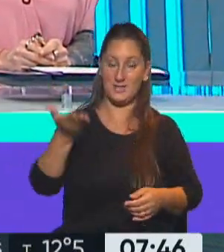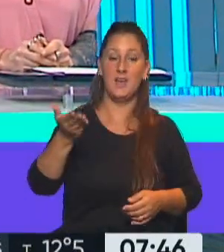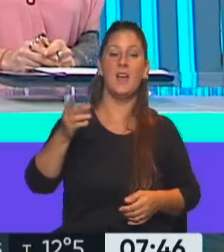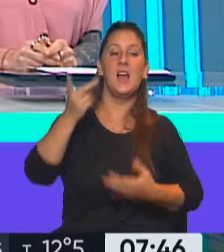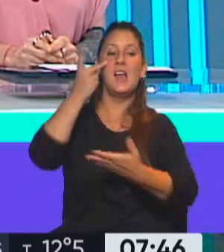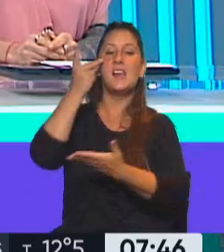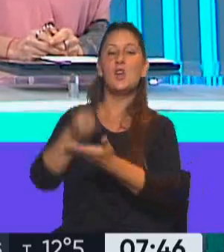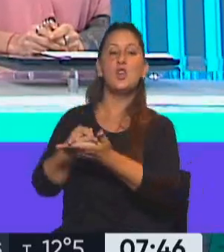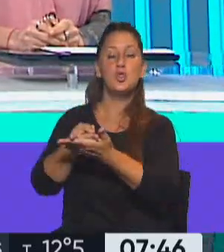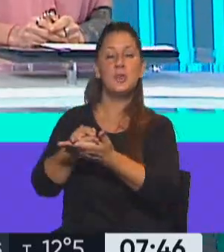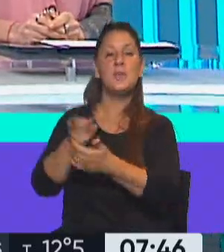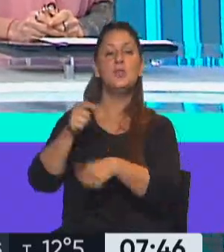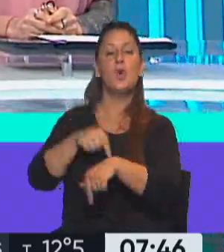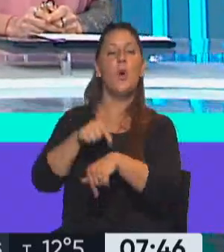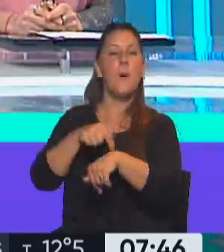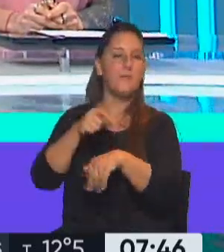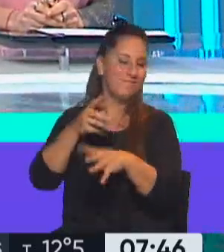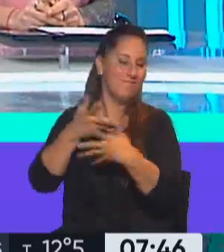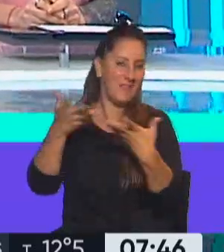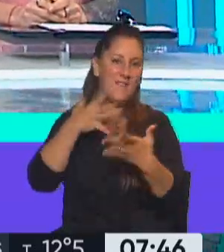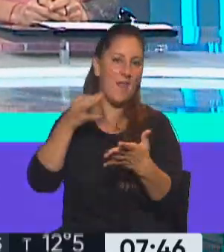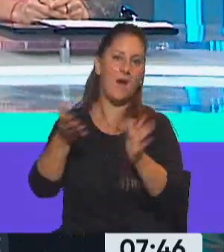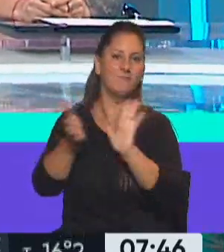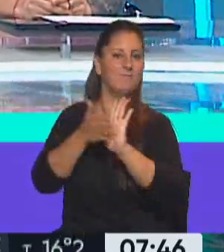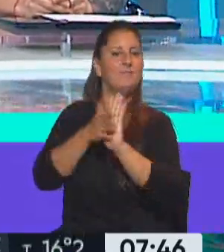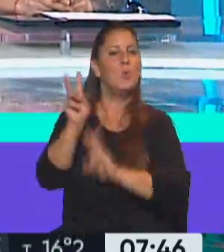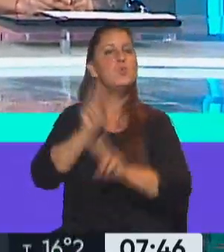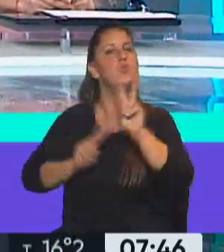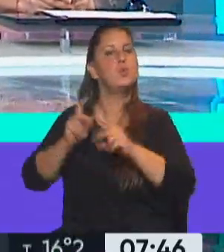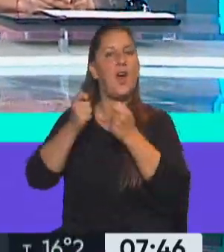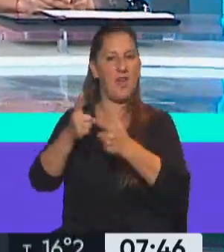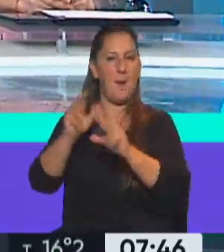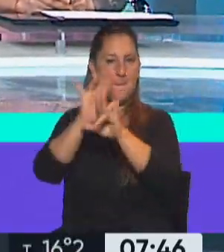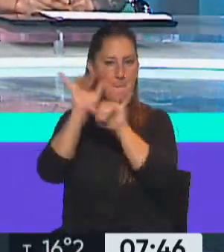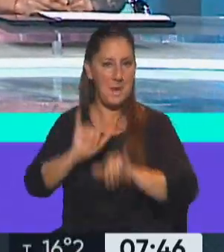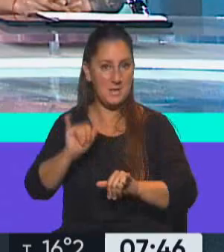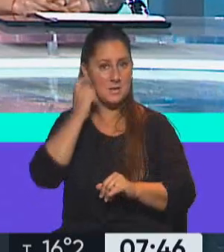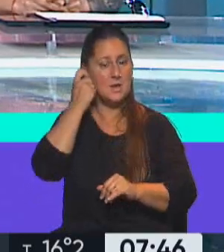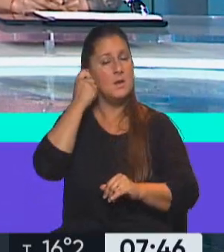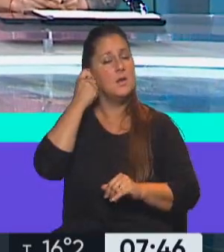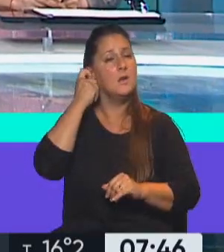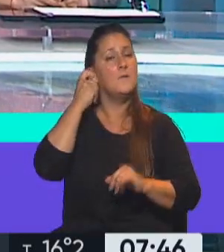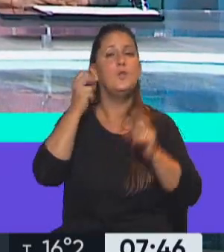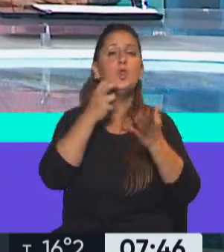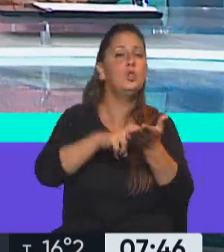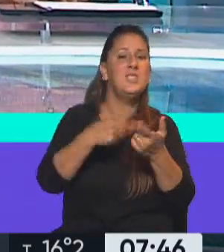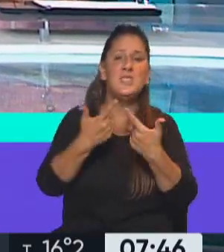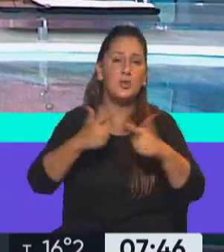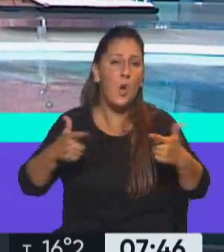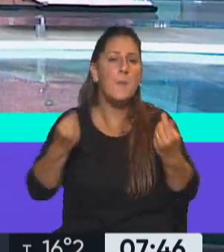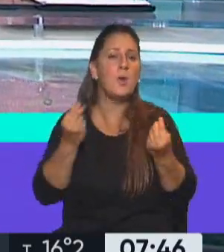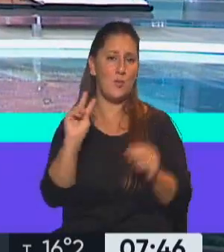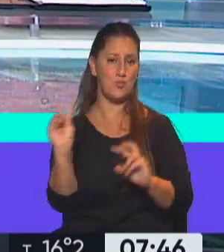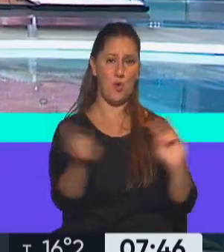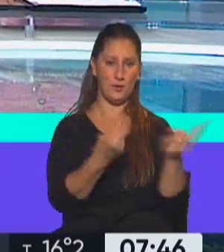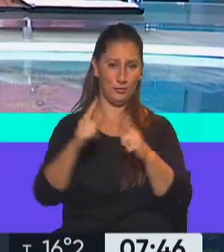fue, en este caso, en práctica, una garantía de paz. Nosotros no escuchamos en las noticias porque no hay muertos.